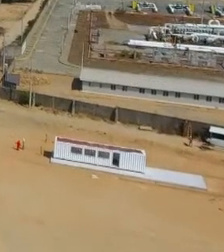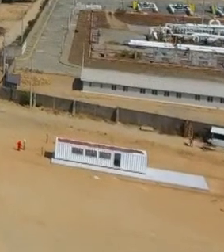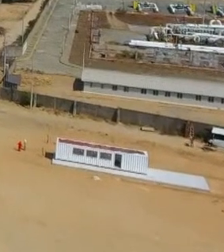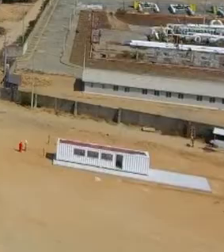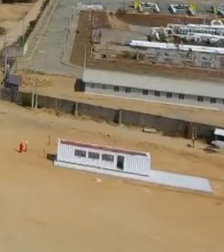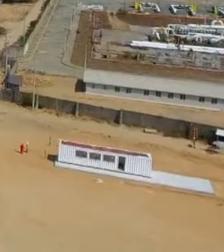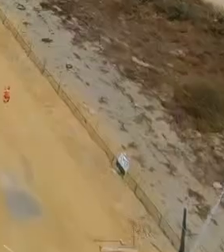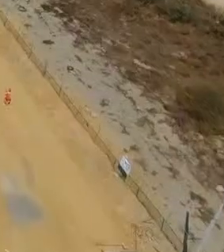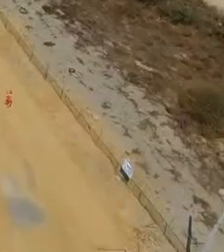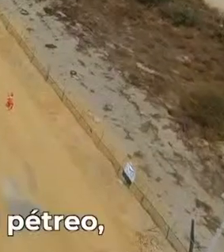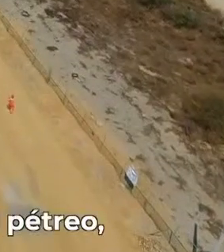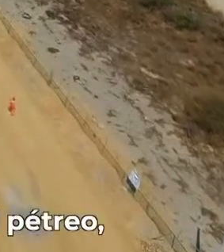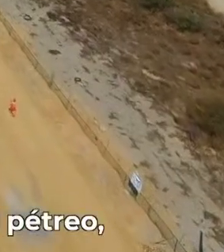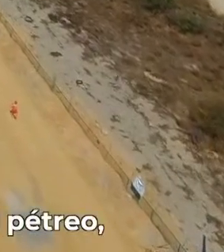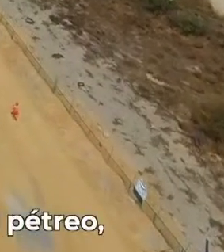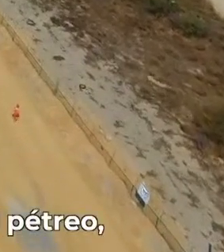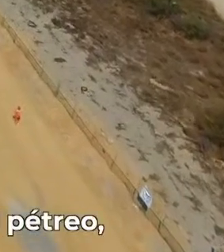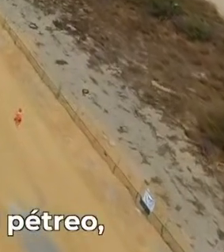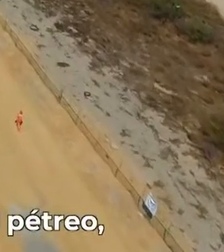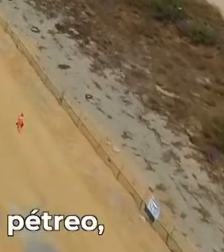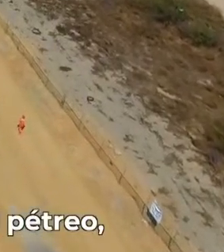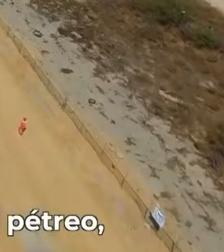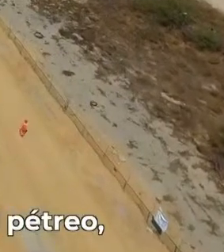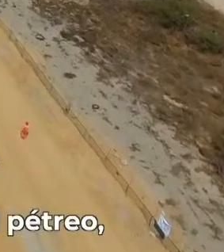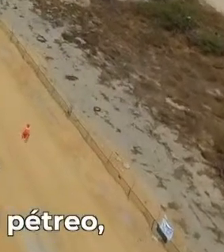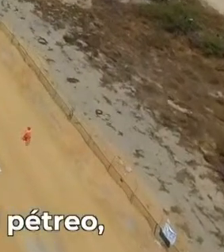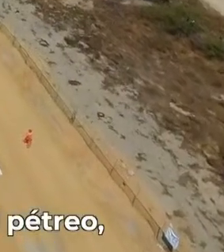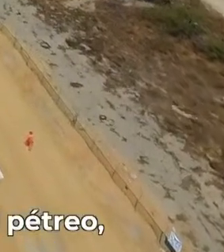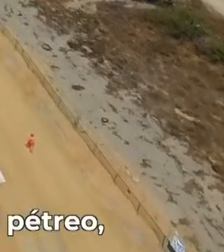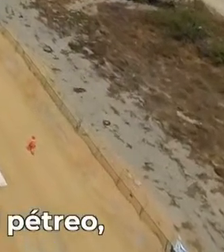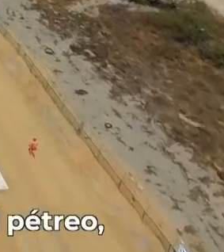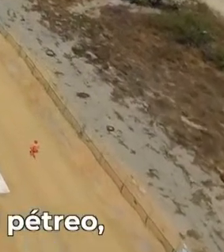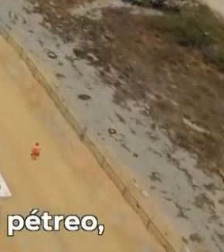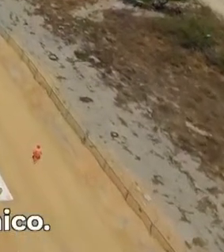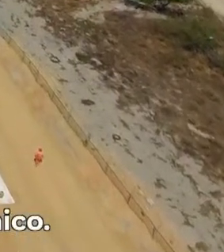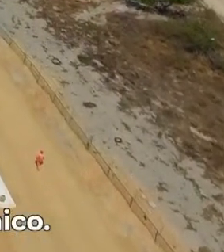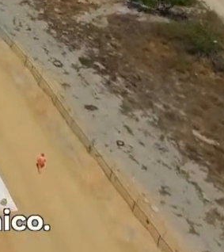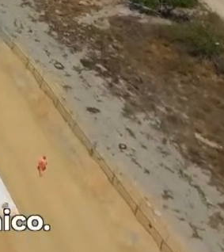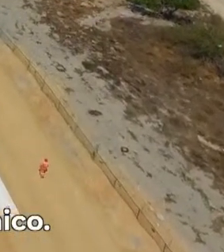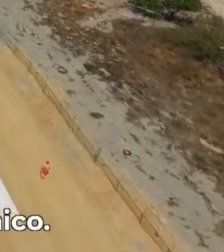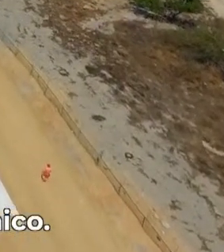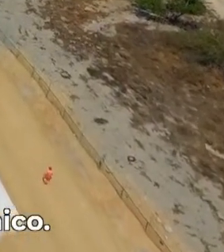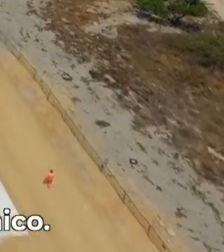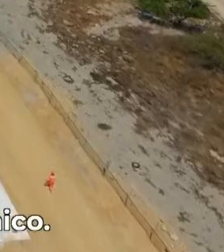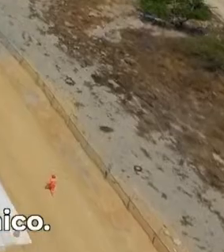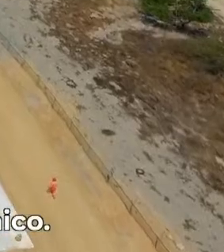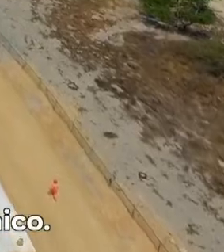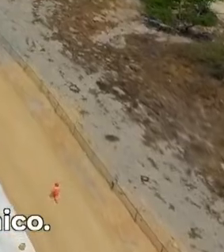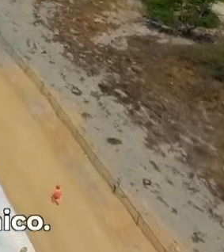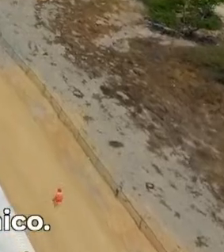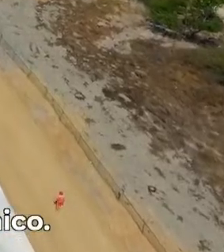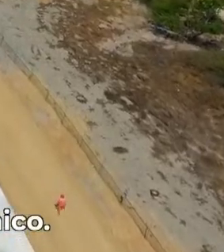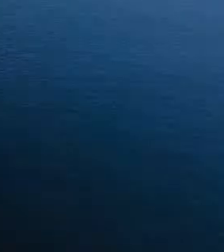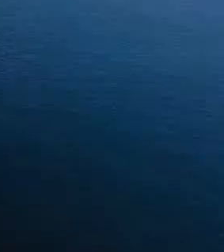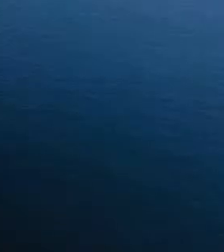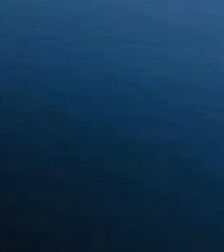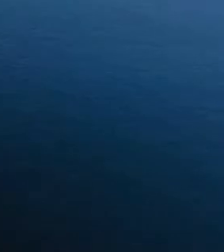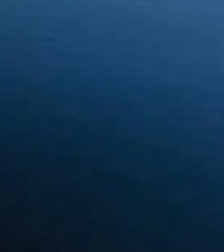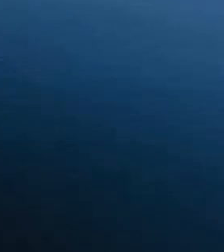el soporte de concreto en los dos sistemas de básculas para material pétreo que se equiparán con un sistema